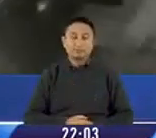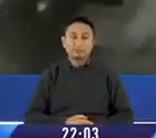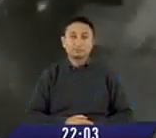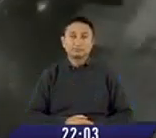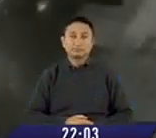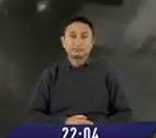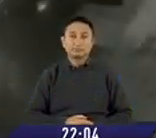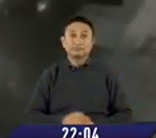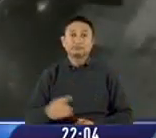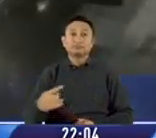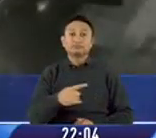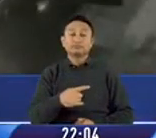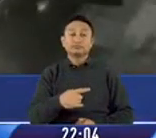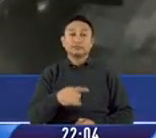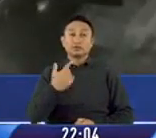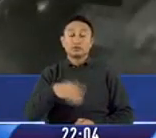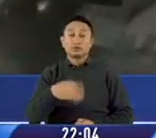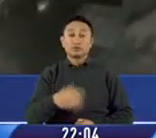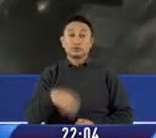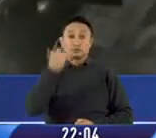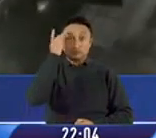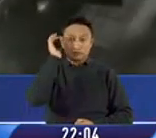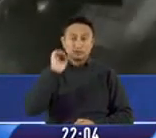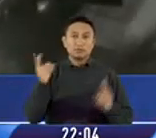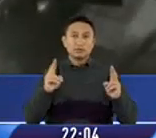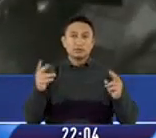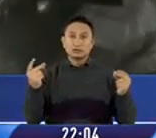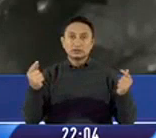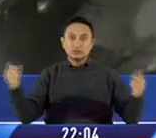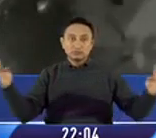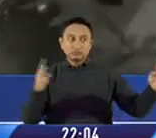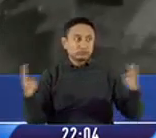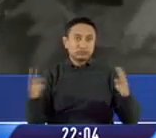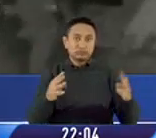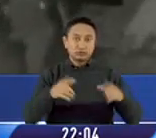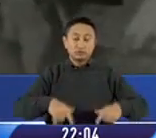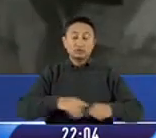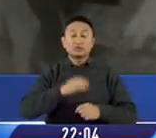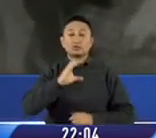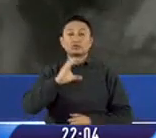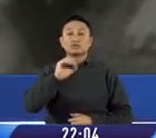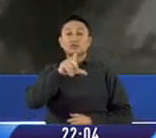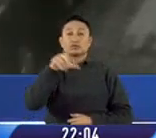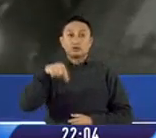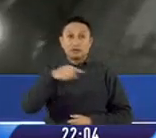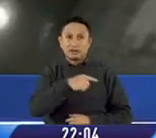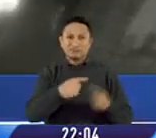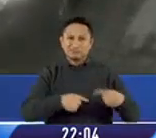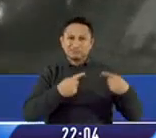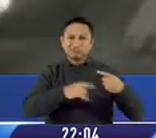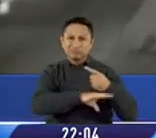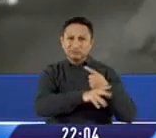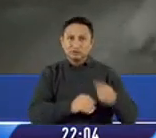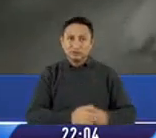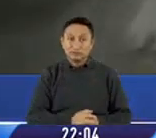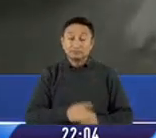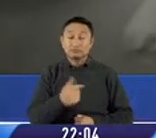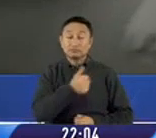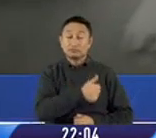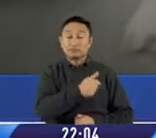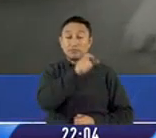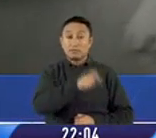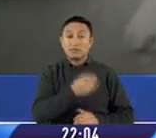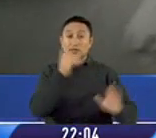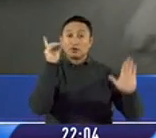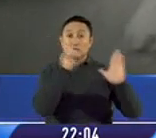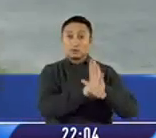Al menos se llevaron un buen susto, pues los vecinos salieron por el sector de Collas, los robos serían a diario, así lo denunciaron los